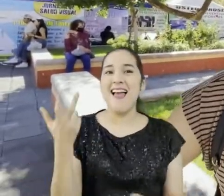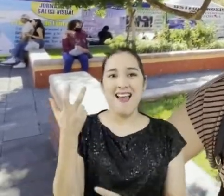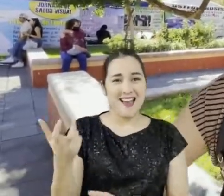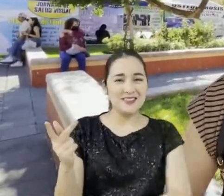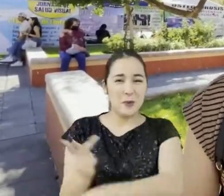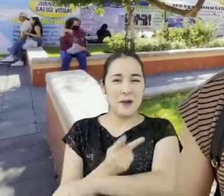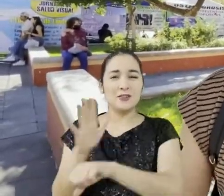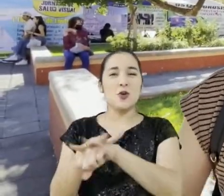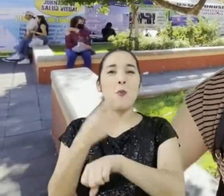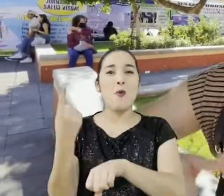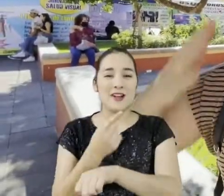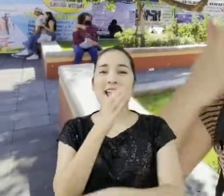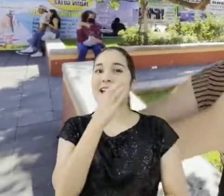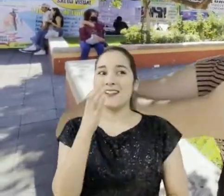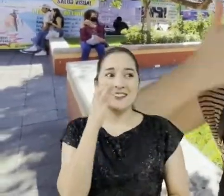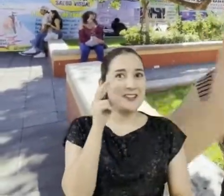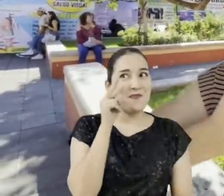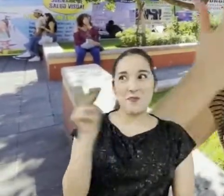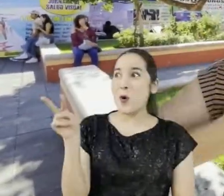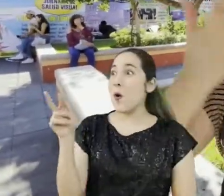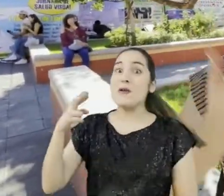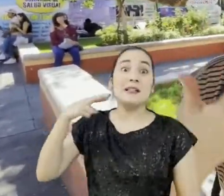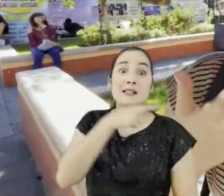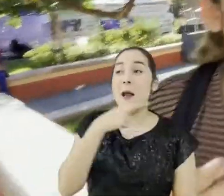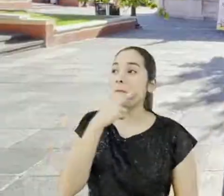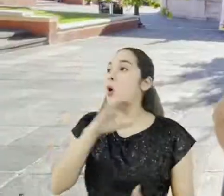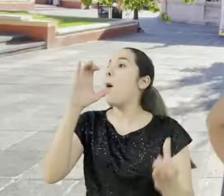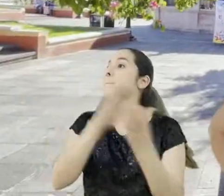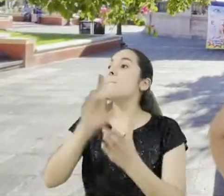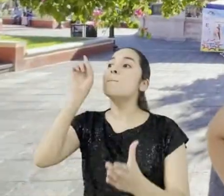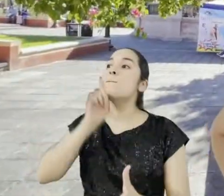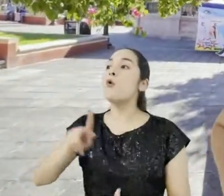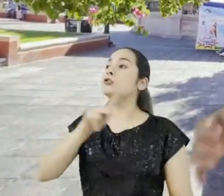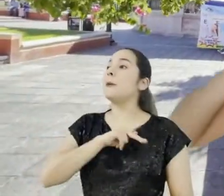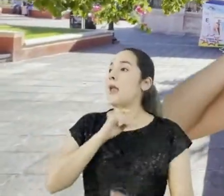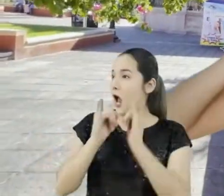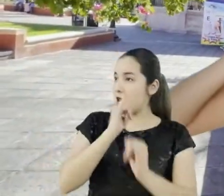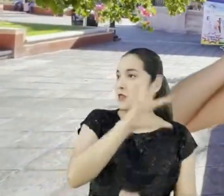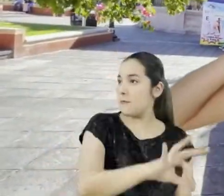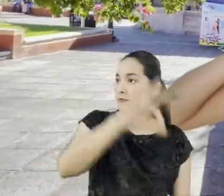ahí. Y él fue el que dijo, mi esposa sabe lengua de señas. De momento estamos aquí.